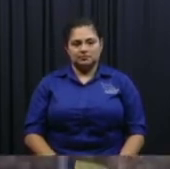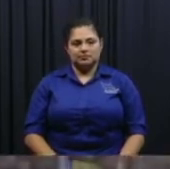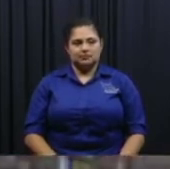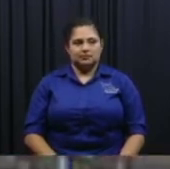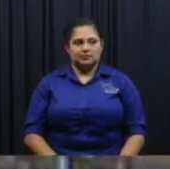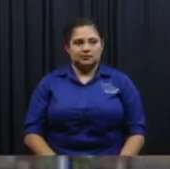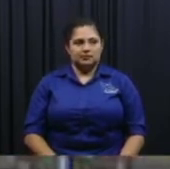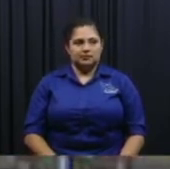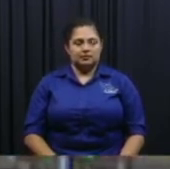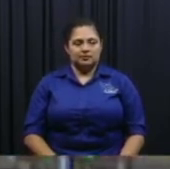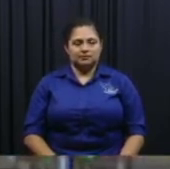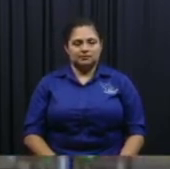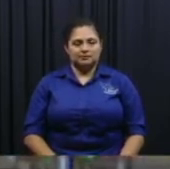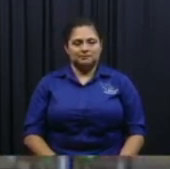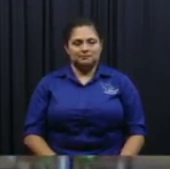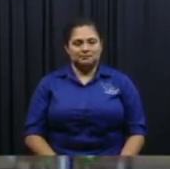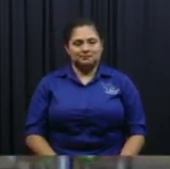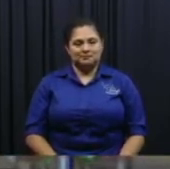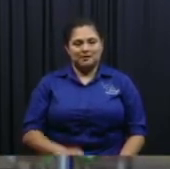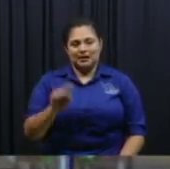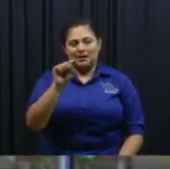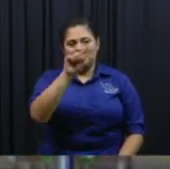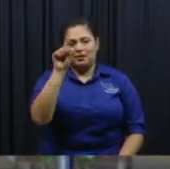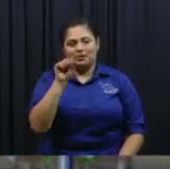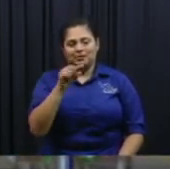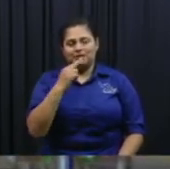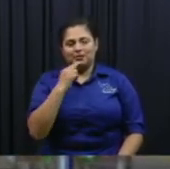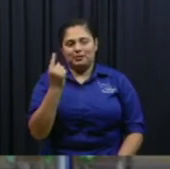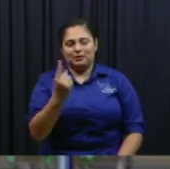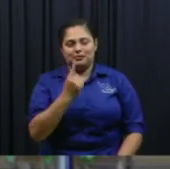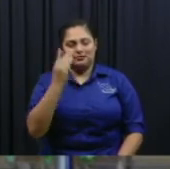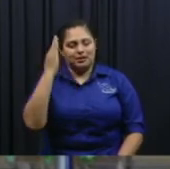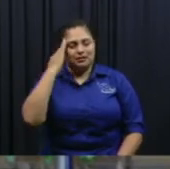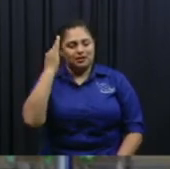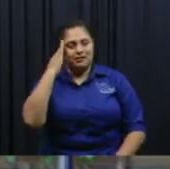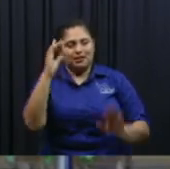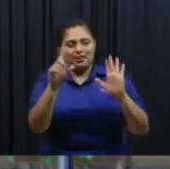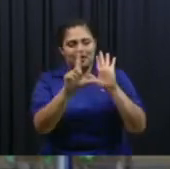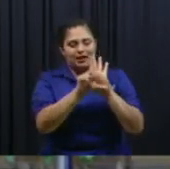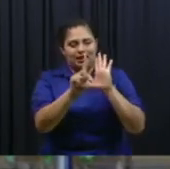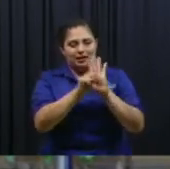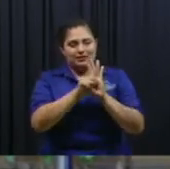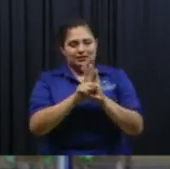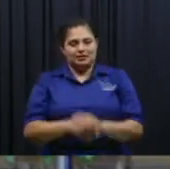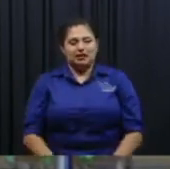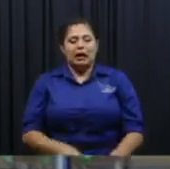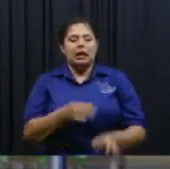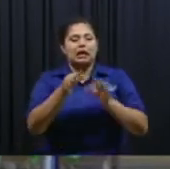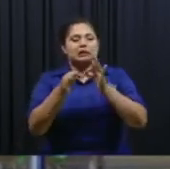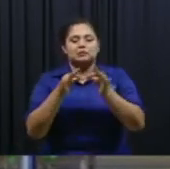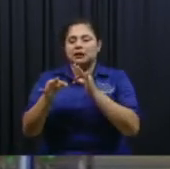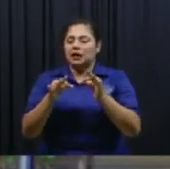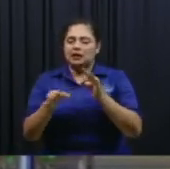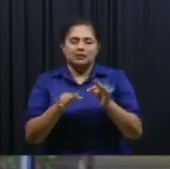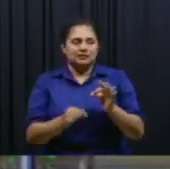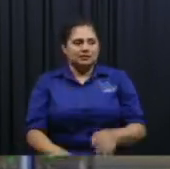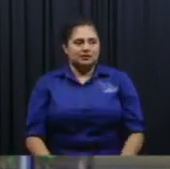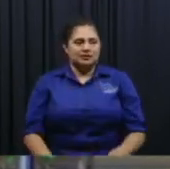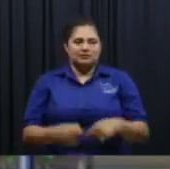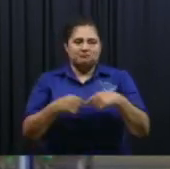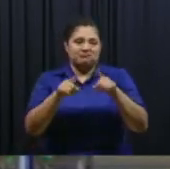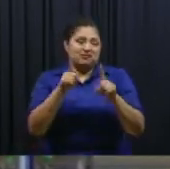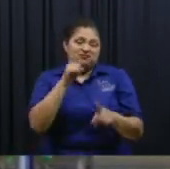no el beneficiario ese el que da dijo yo pero